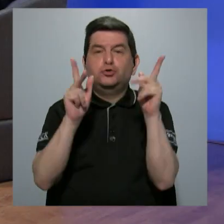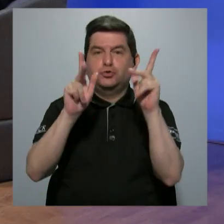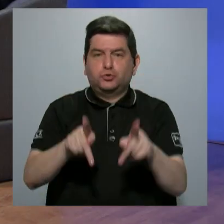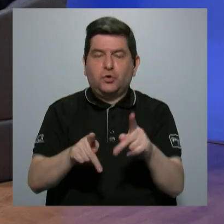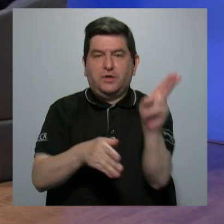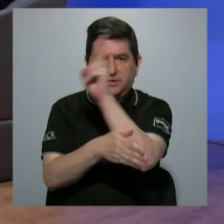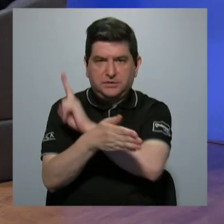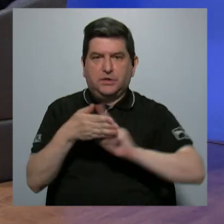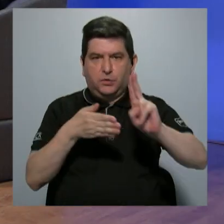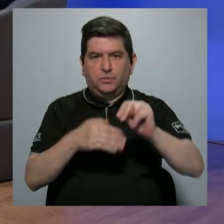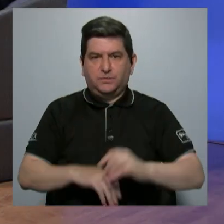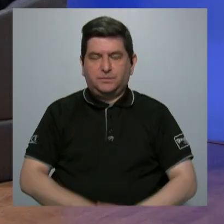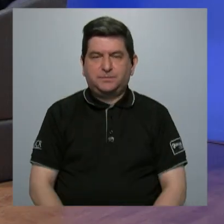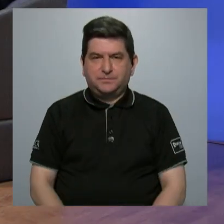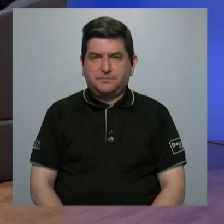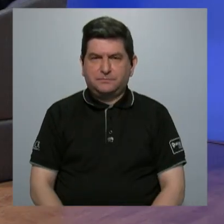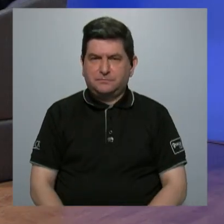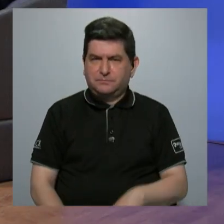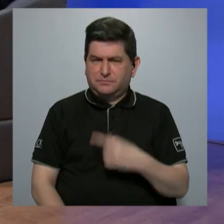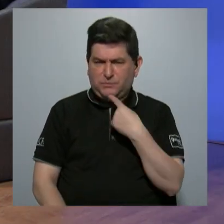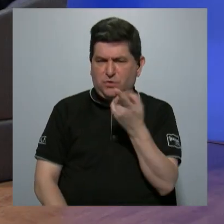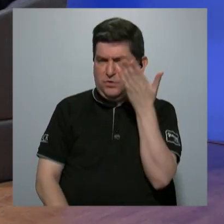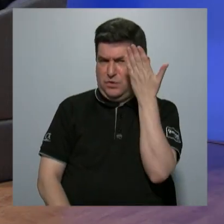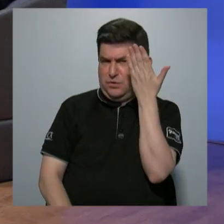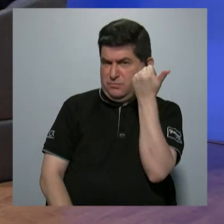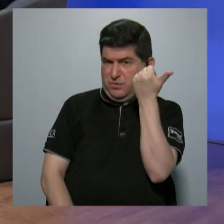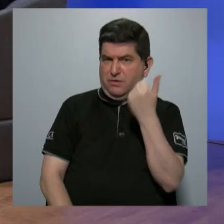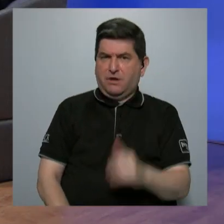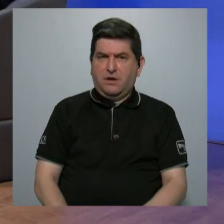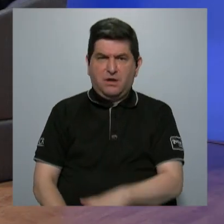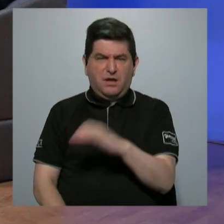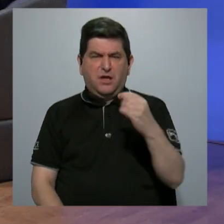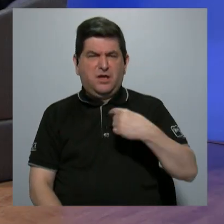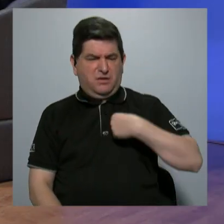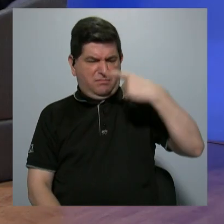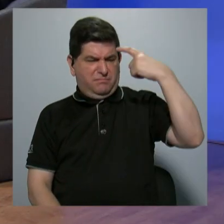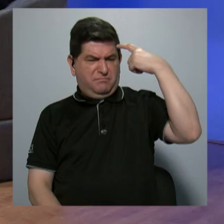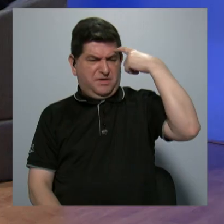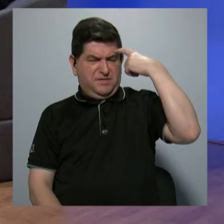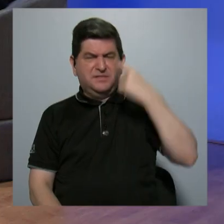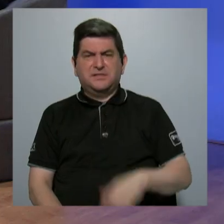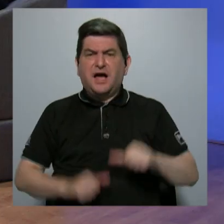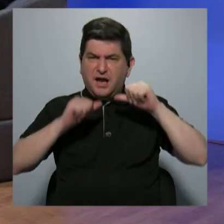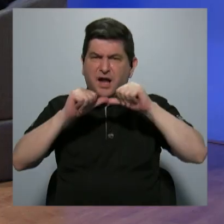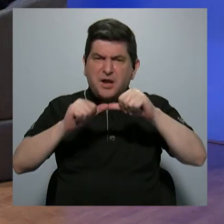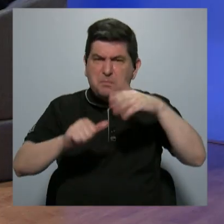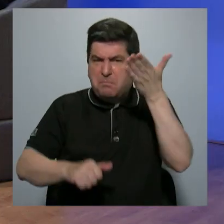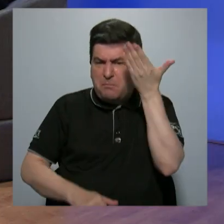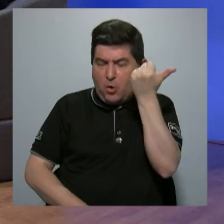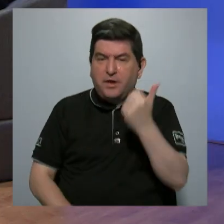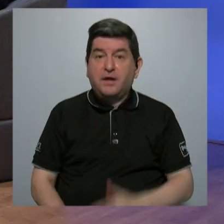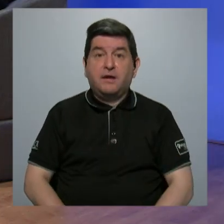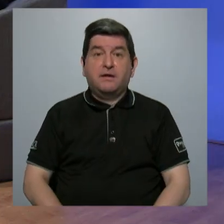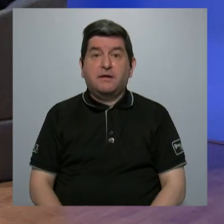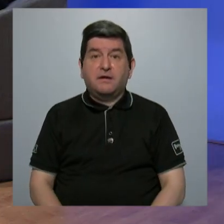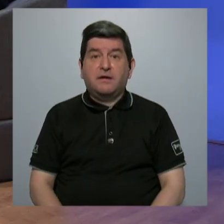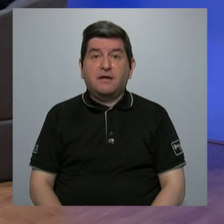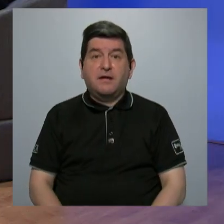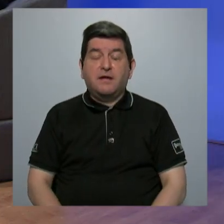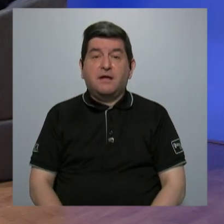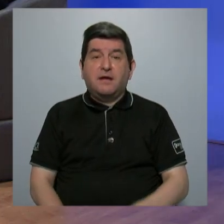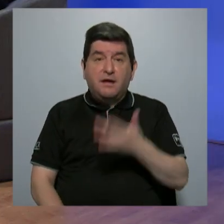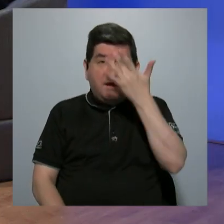personas universitarias. ¿Por qué digo esto? ¿Y por qué pienso que tiene que ser continuo? Porque nos enfrentamos con la